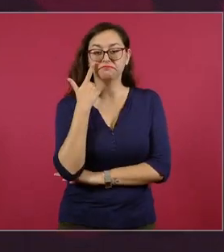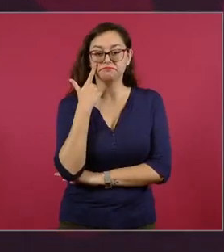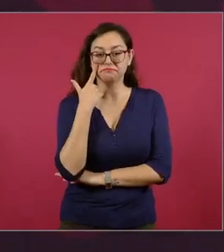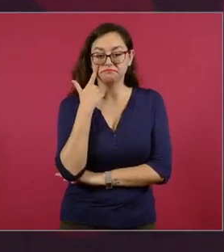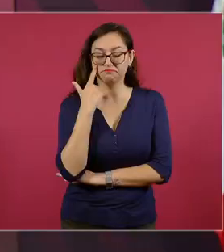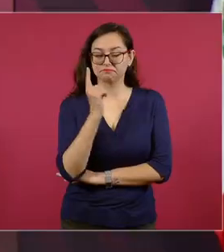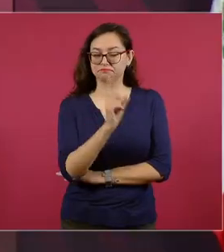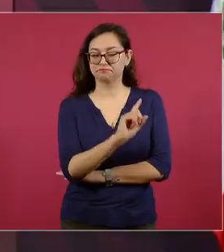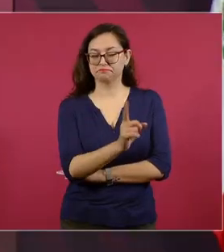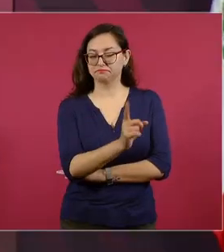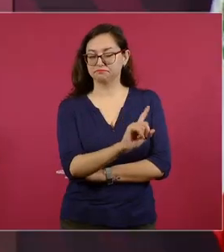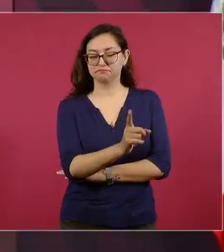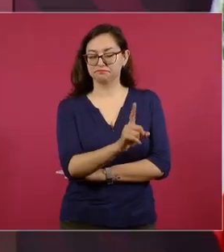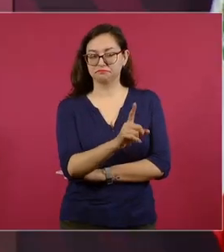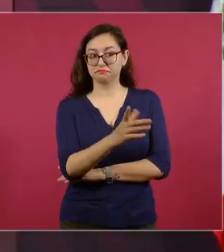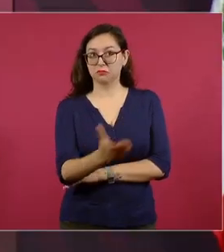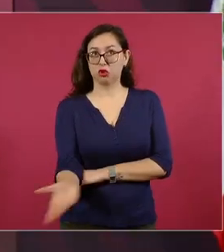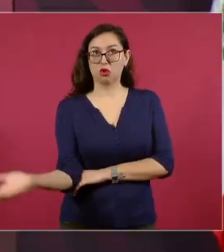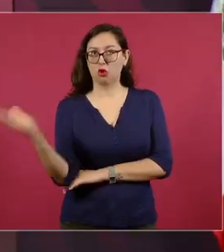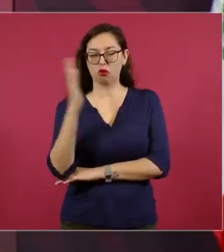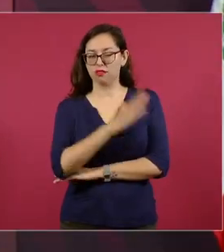8 horas para